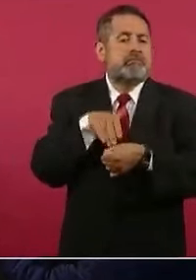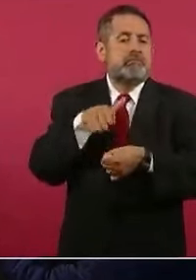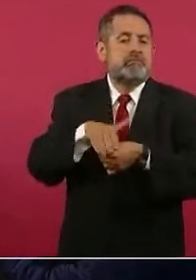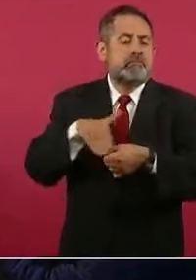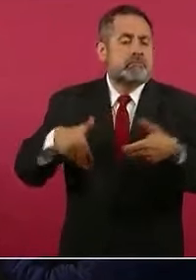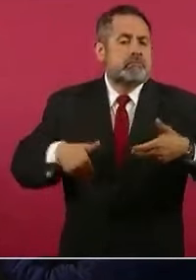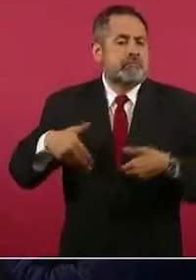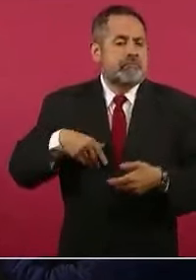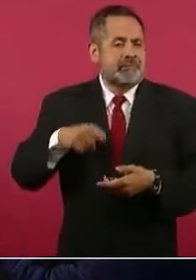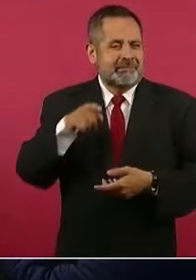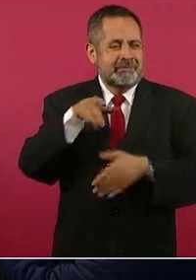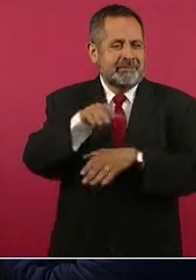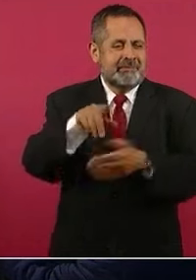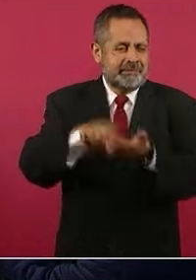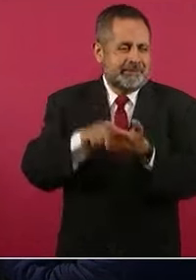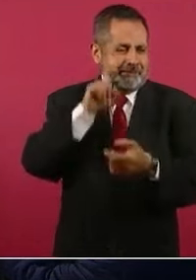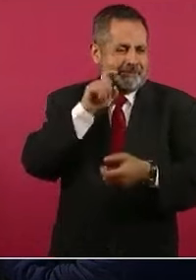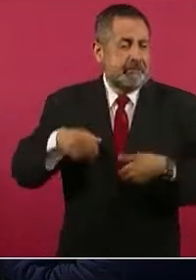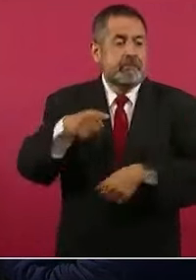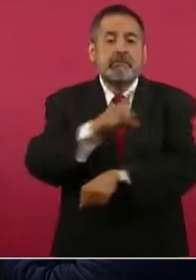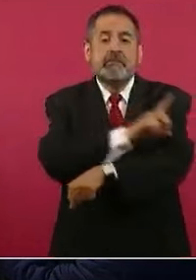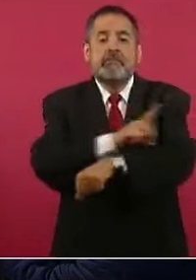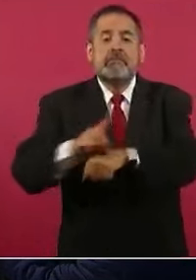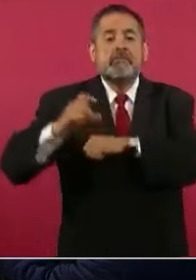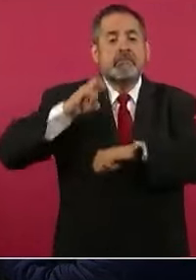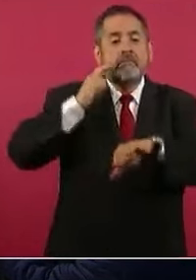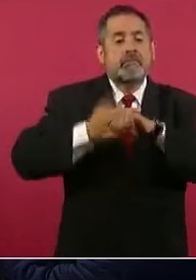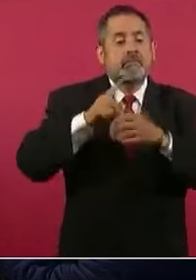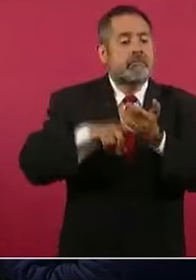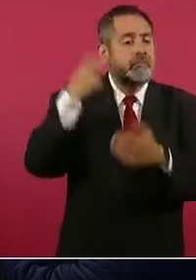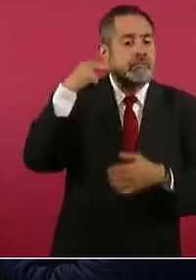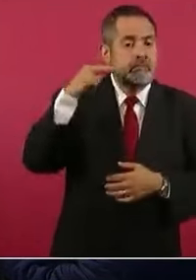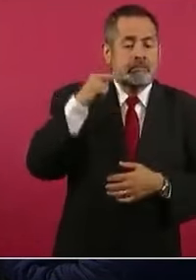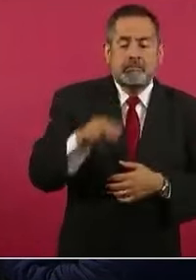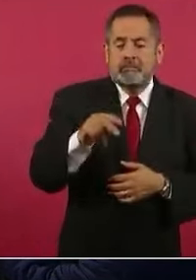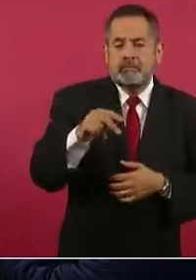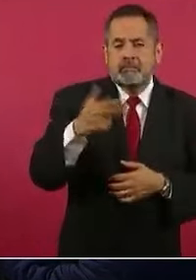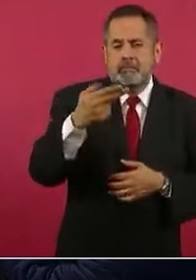del superdelegado de programas de Veracruz, Manuel Huerta Ladrón de Guevara,